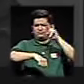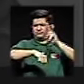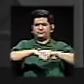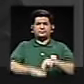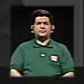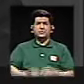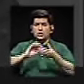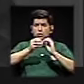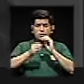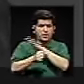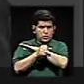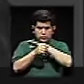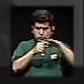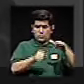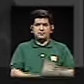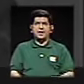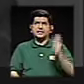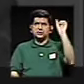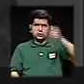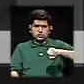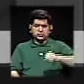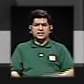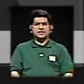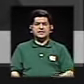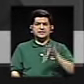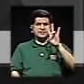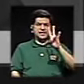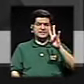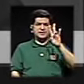números totales para el s